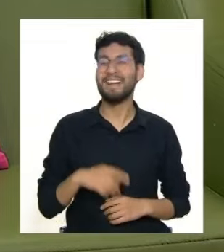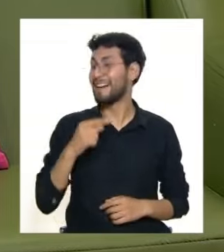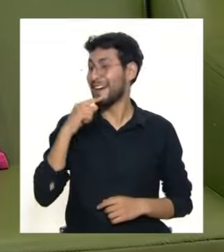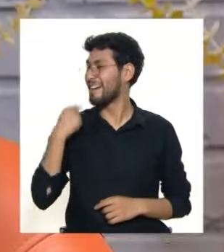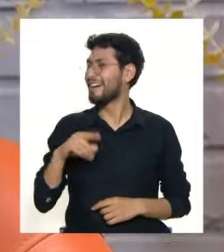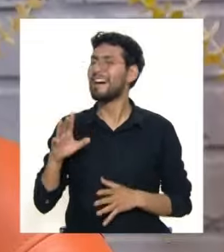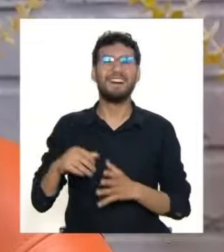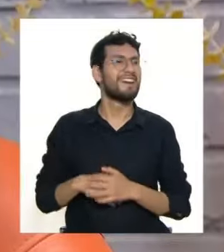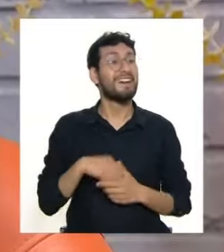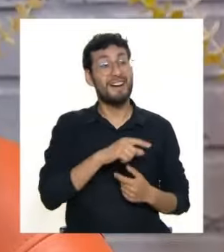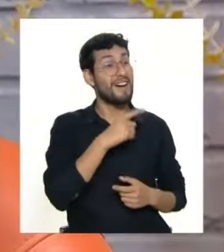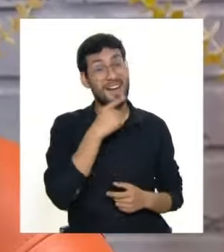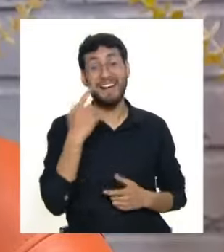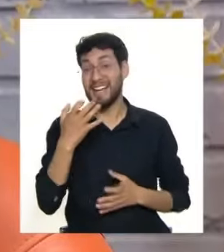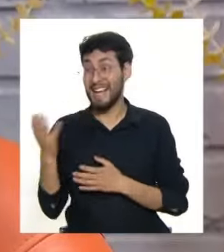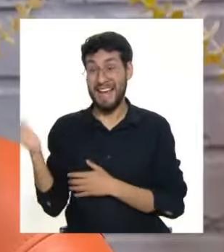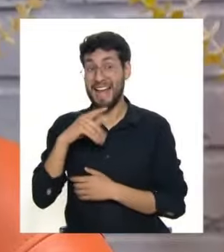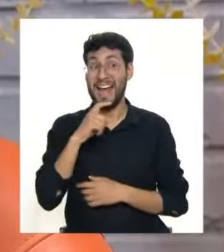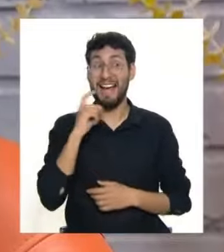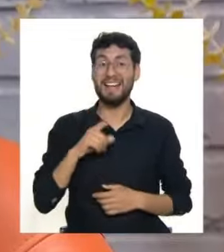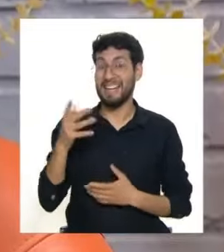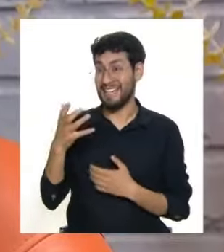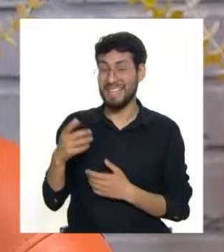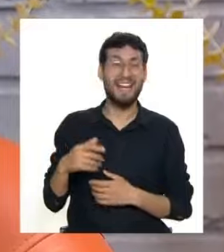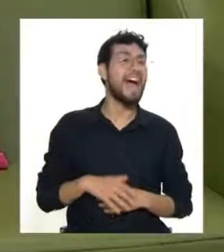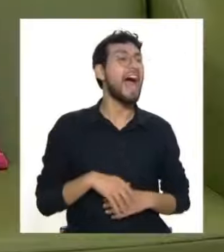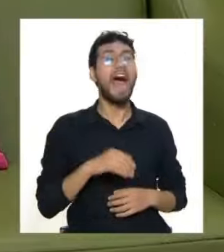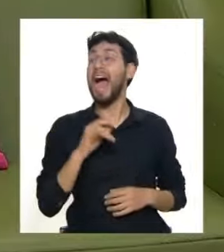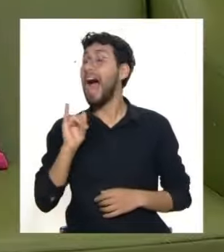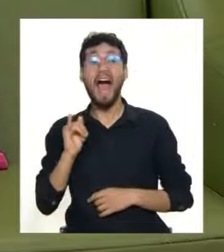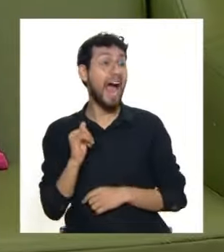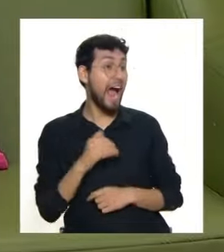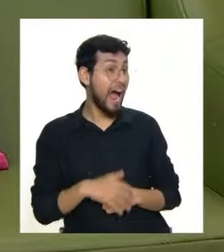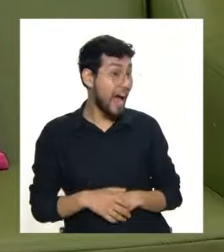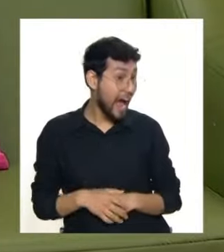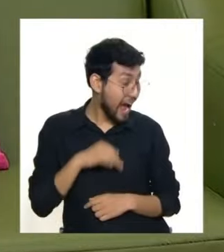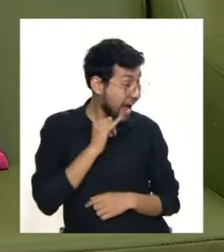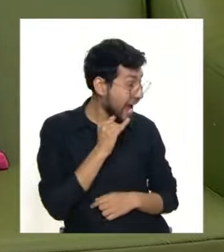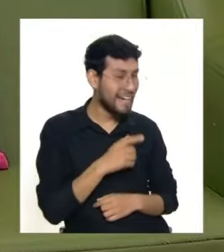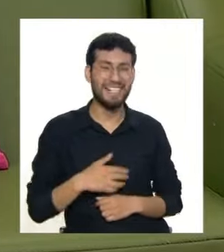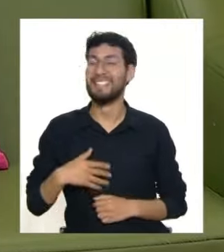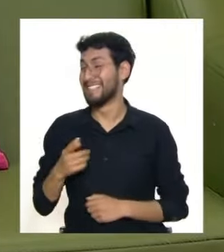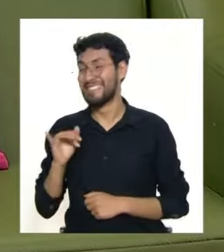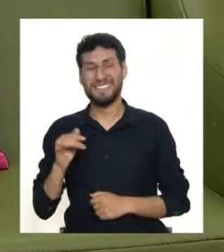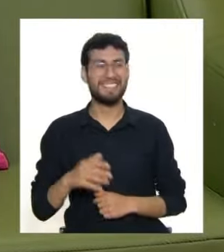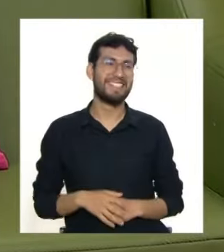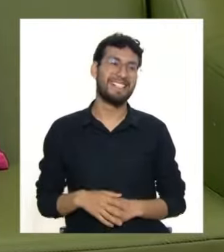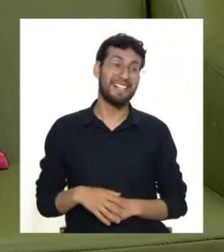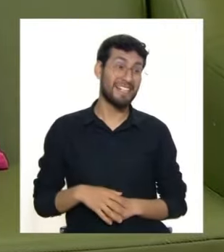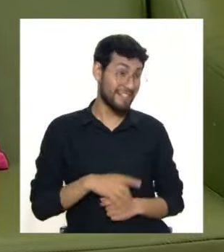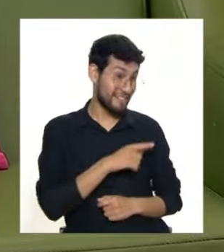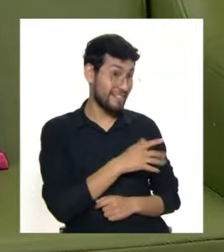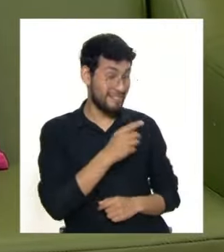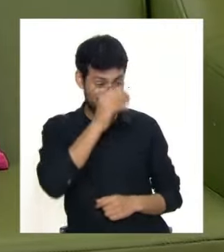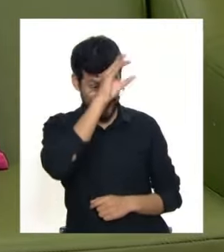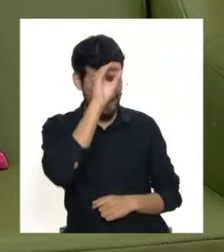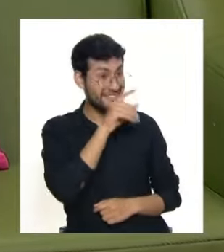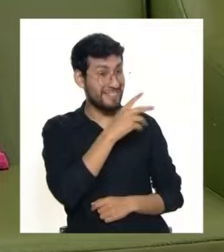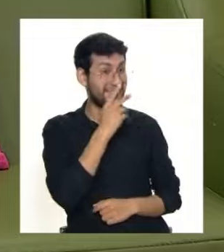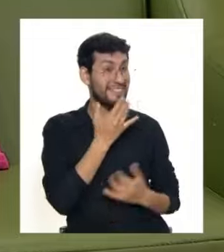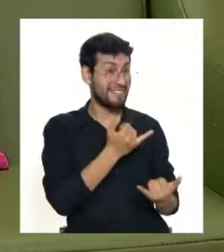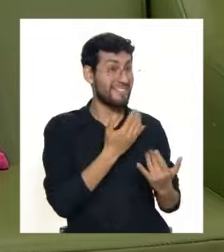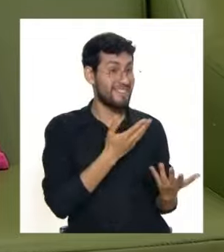lo que pasa es que quiere Rusia. Llevarte a Rusia porque ella quiere ir a Rusia. Ah, ya entendí. Sí, es cuestión de... Y lo guapa que está ella, lo bella